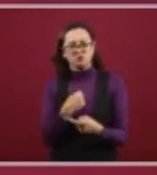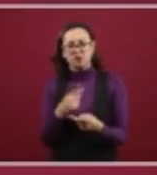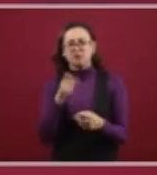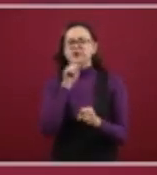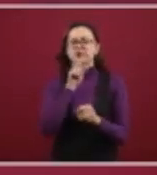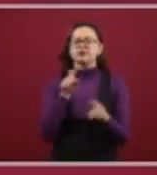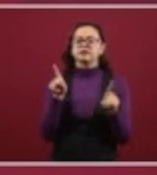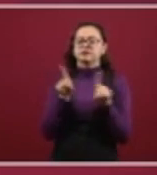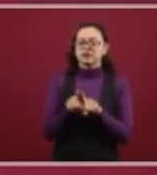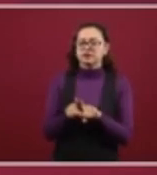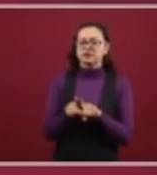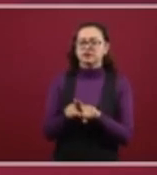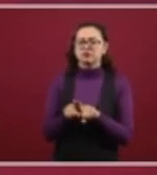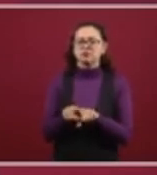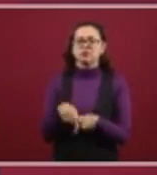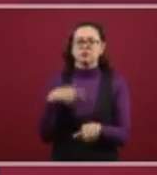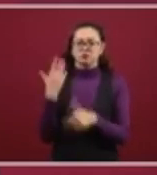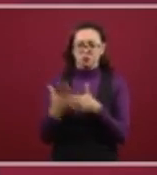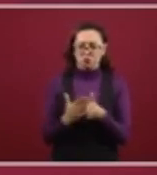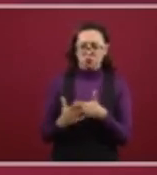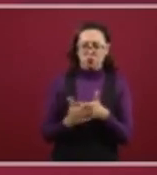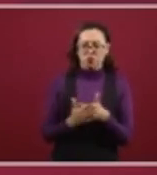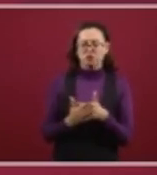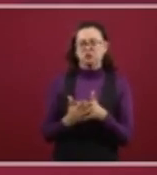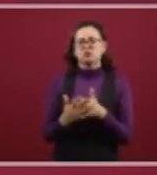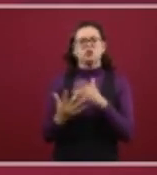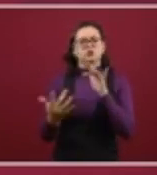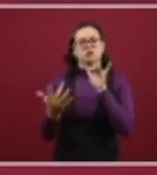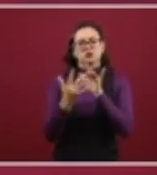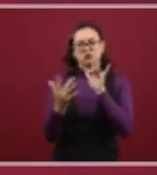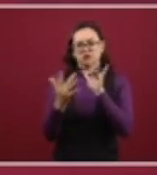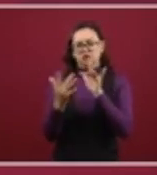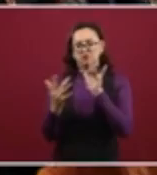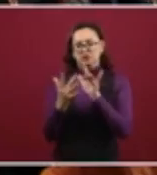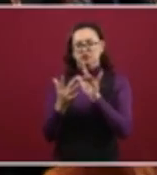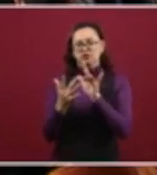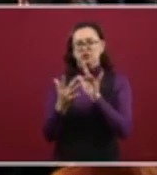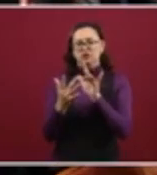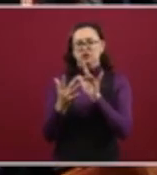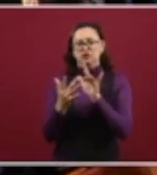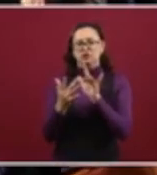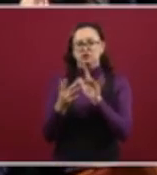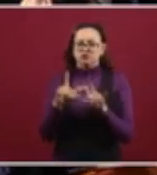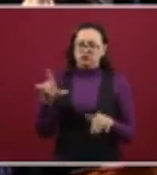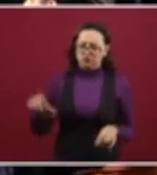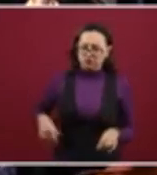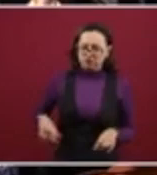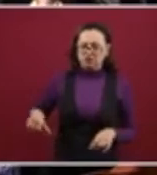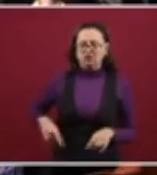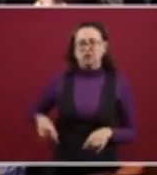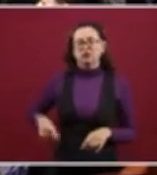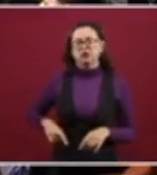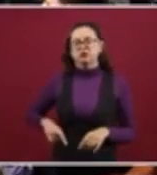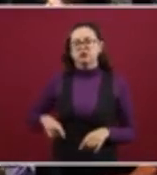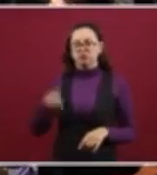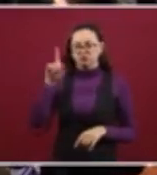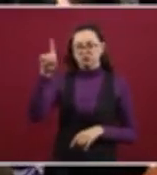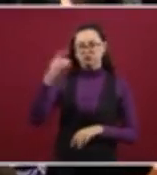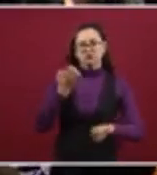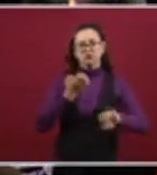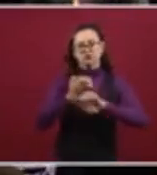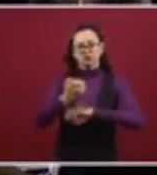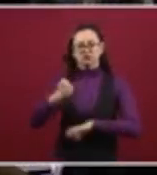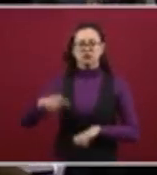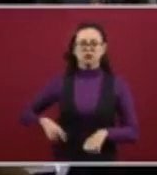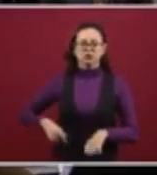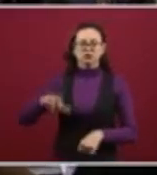también tenemos el contacto directo con los funcionarios del gobierno del estado, con la propia gobernadora. Yo